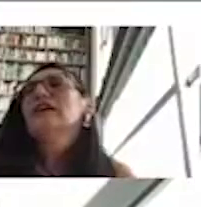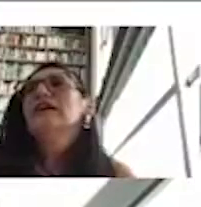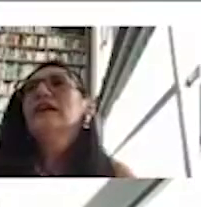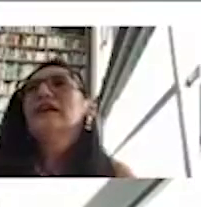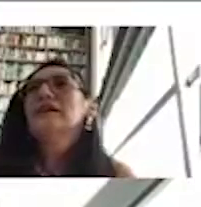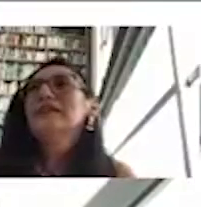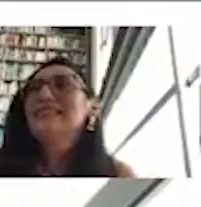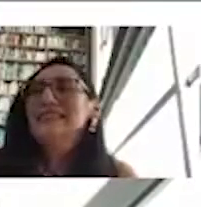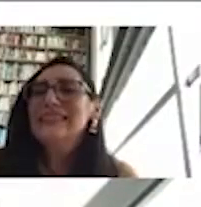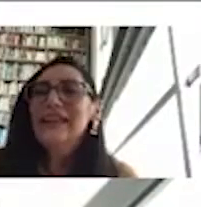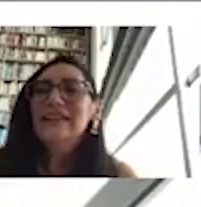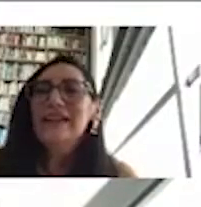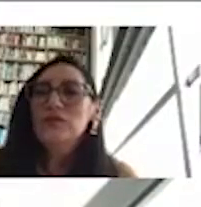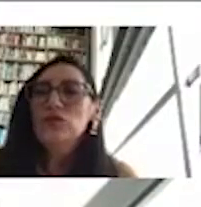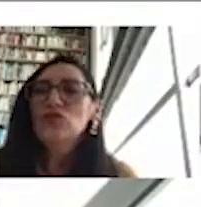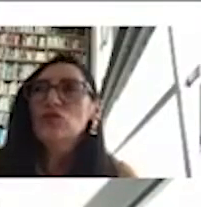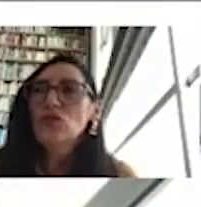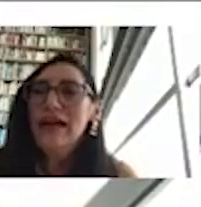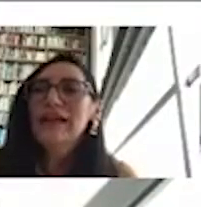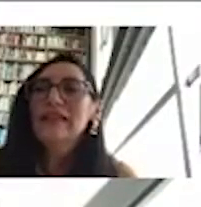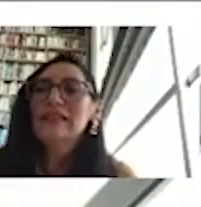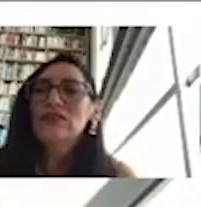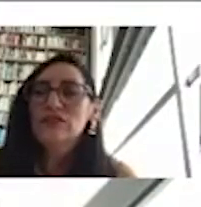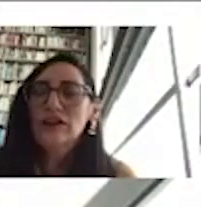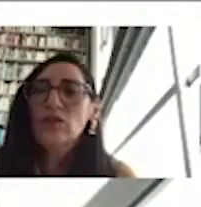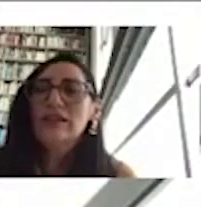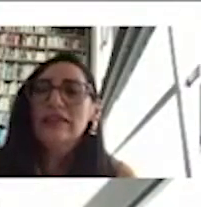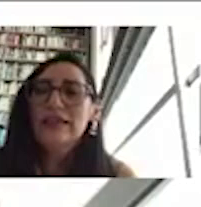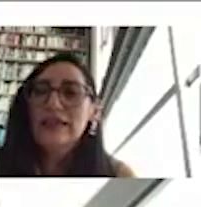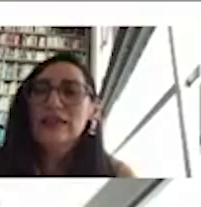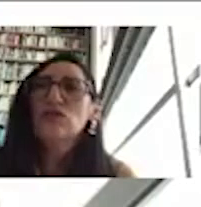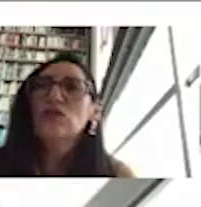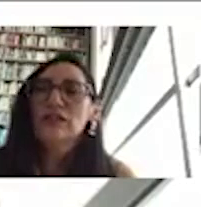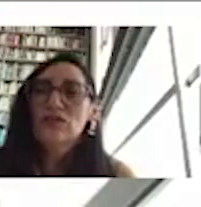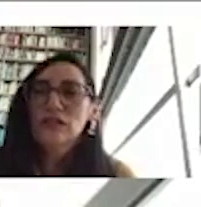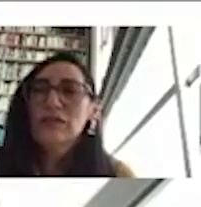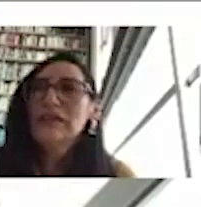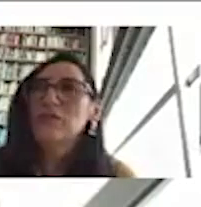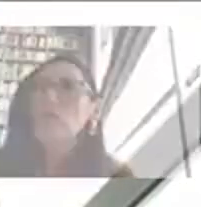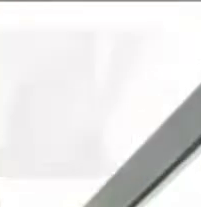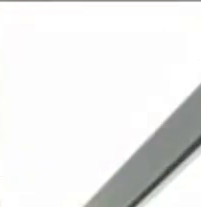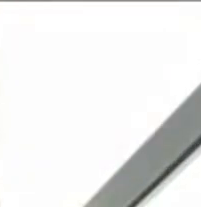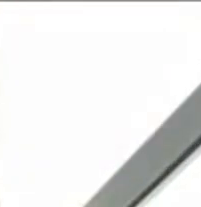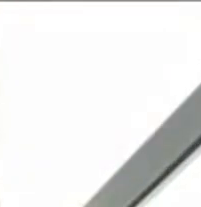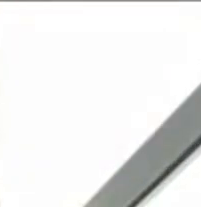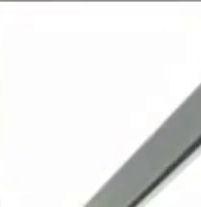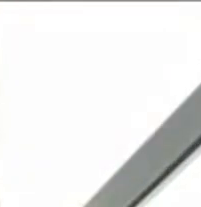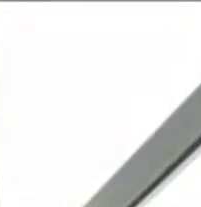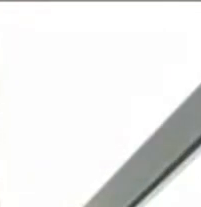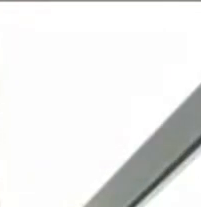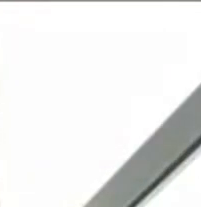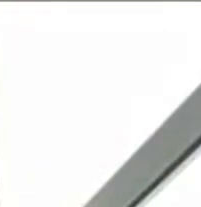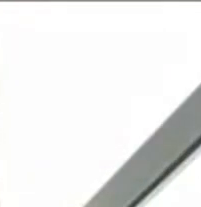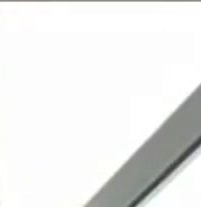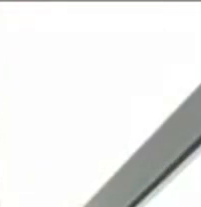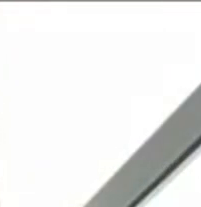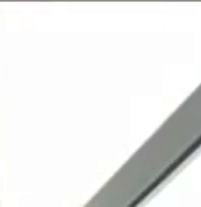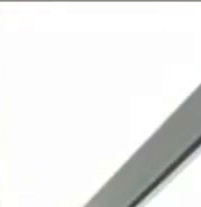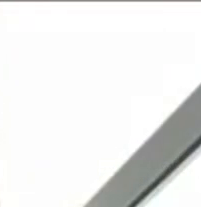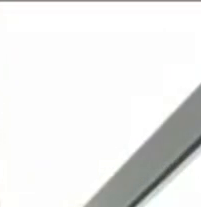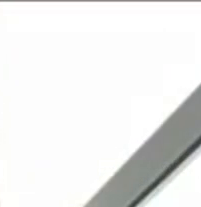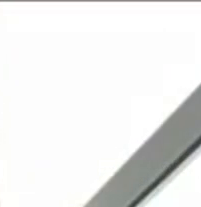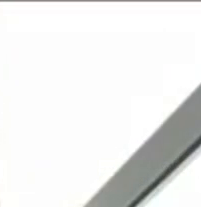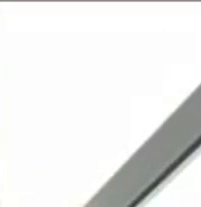impuestos, visitar, digamos, los lugares que nos recuerdan quiénes somos, de dónde venimos, para, digamos,